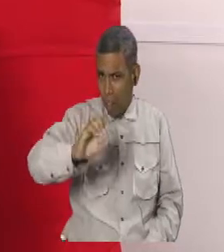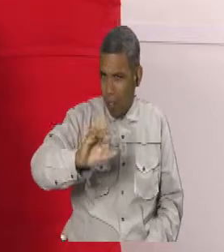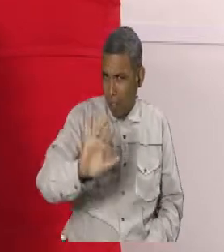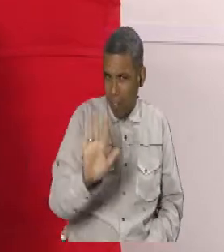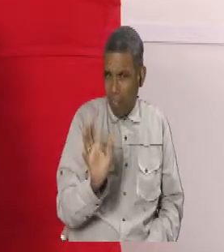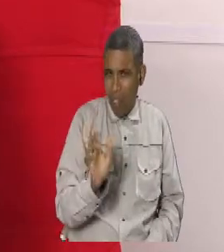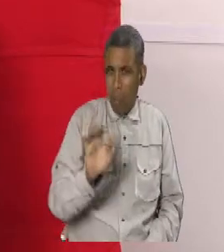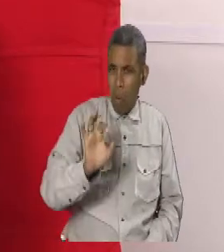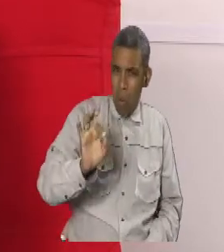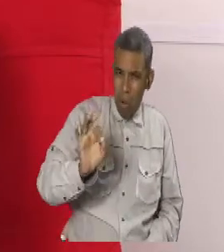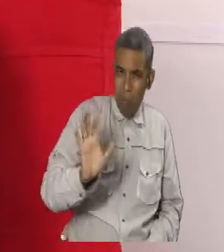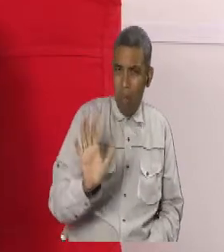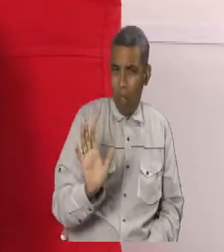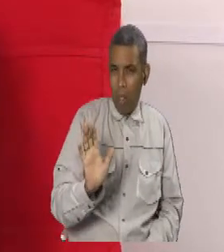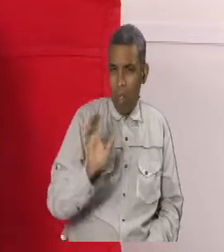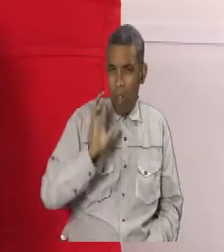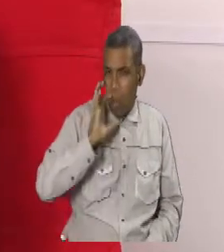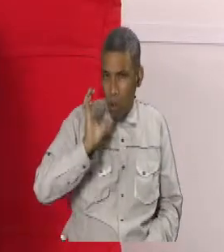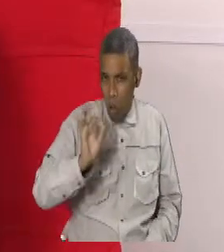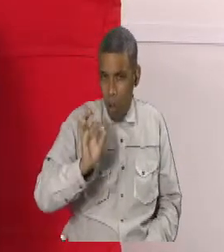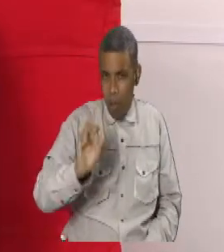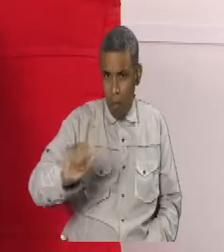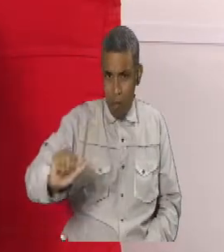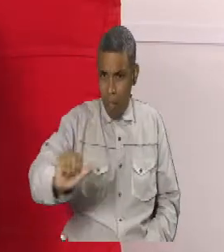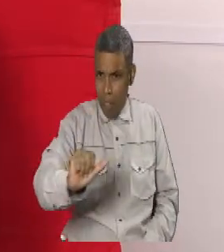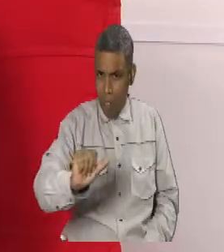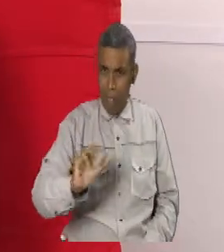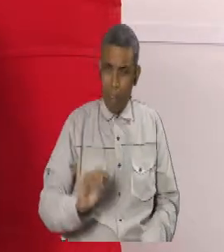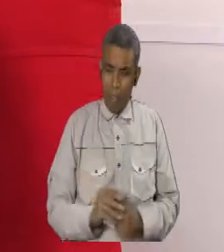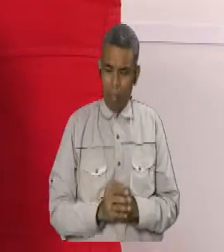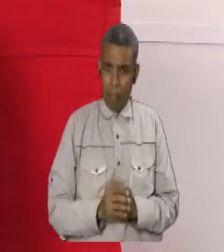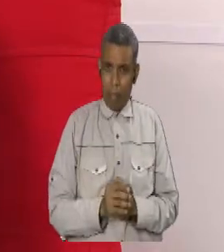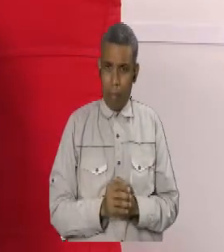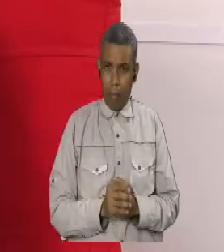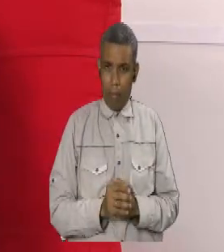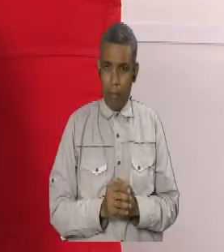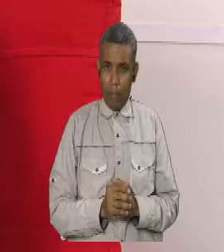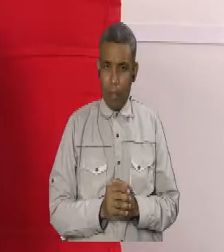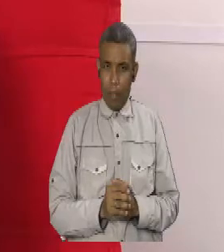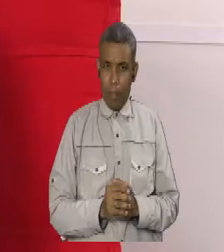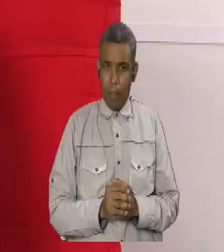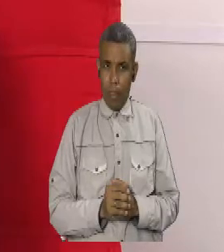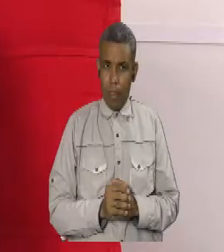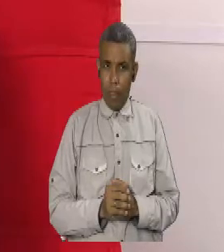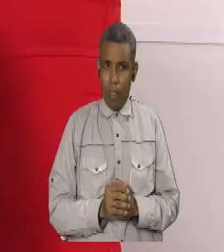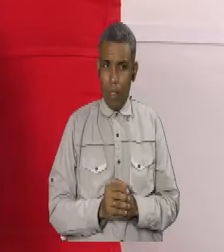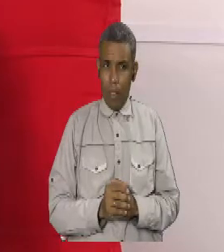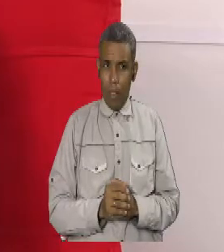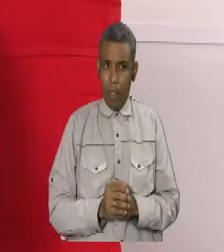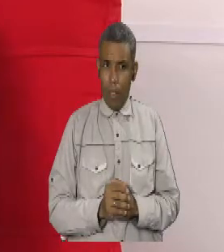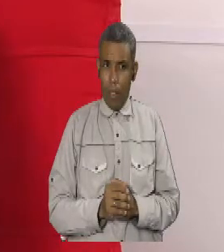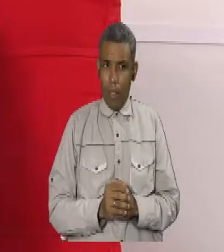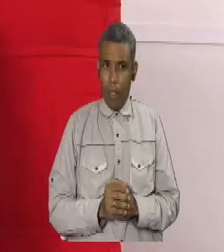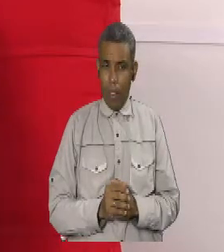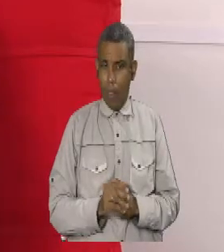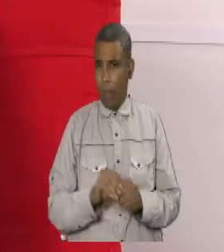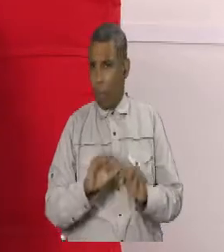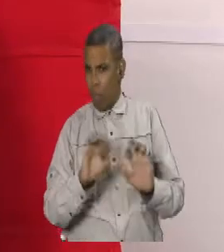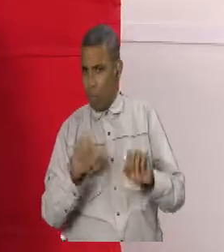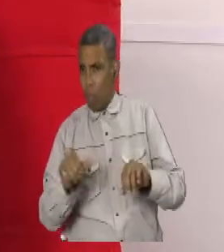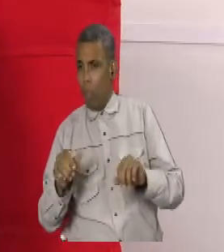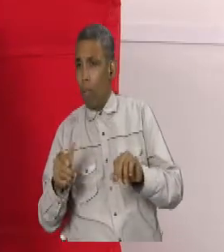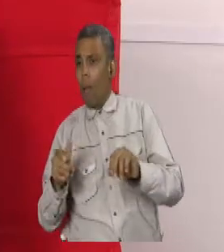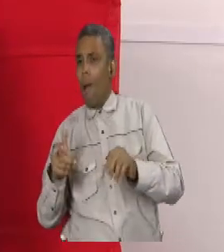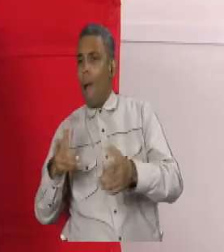dos casos se ve, entonces podemos hacer que esto se prolongue por mucho tiempo. ¿Cuánto tiempo